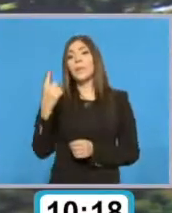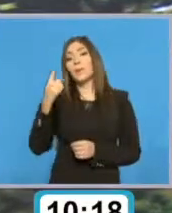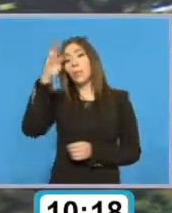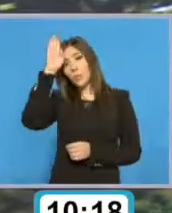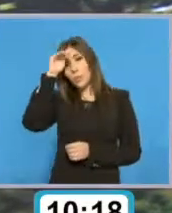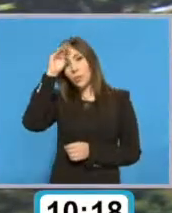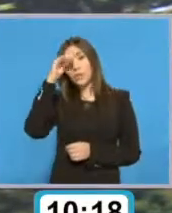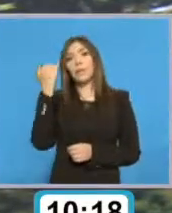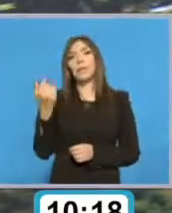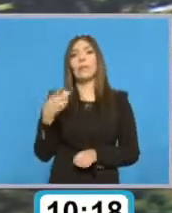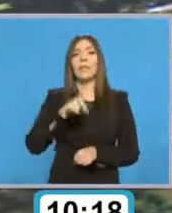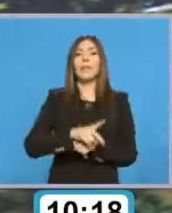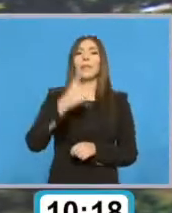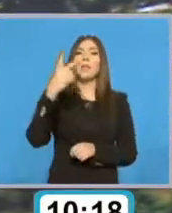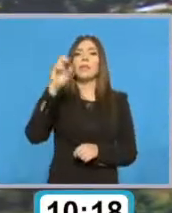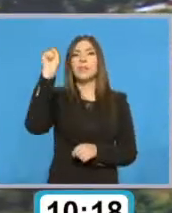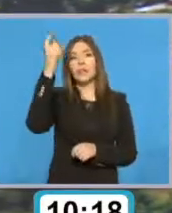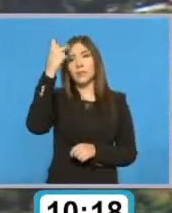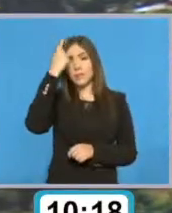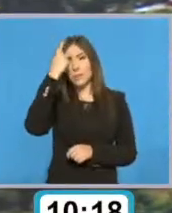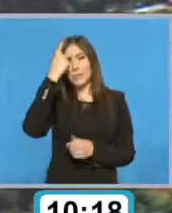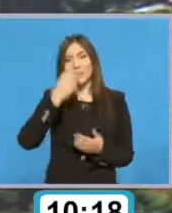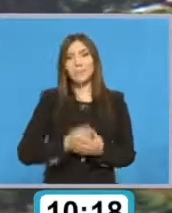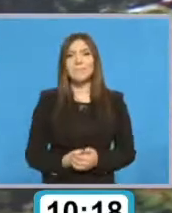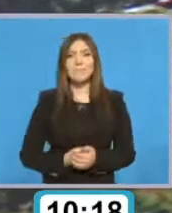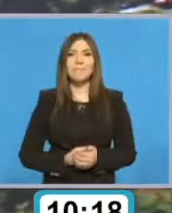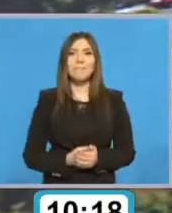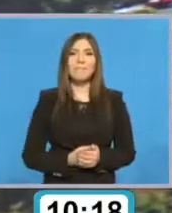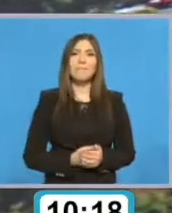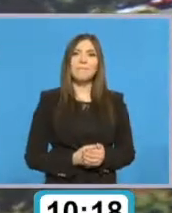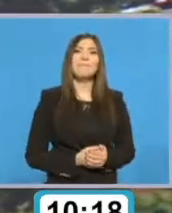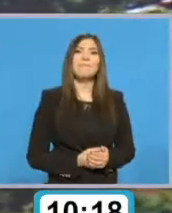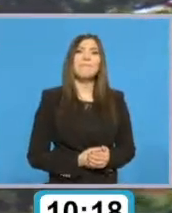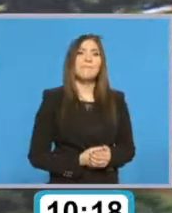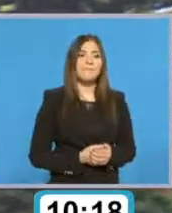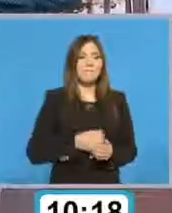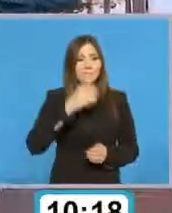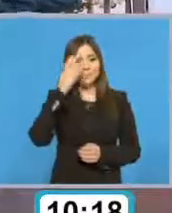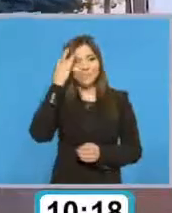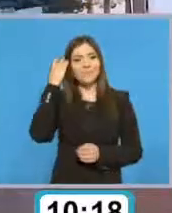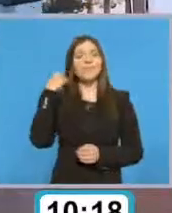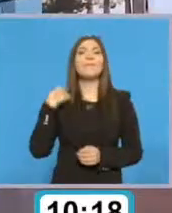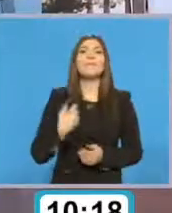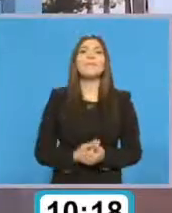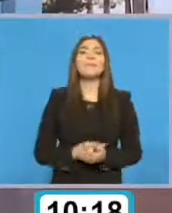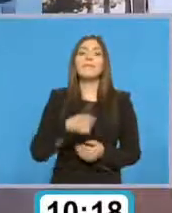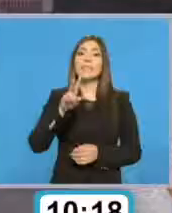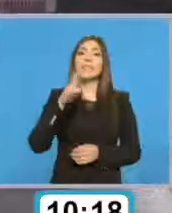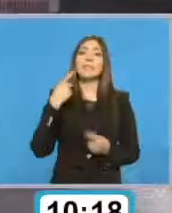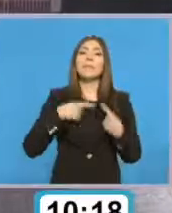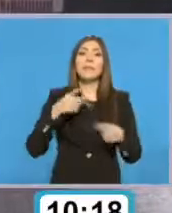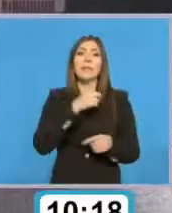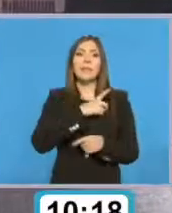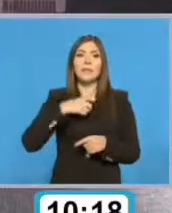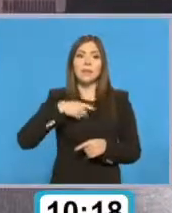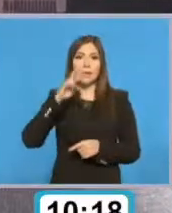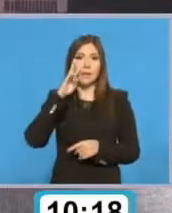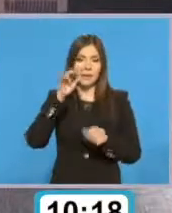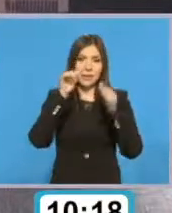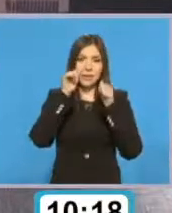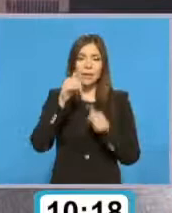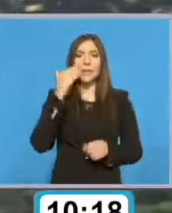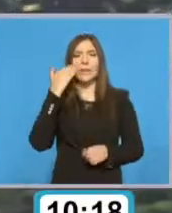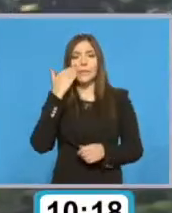Monterrey y el 2 San Luis Potosí. Las redes sociales para Producción que esté el público, sí, ¿verdad? Al pendiente, Facebook,